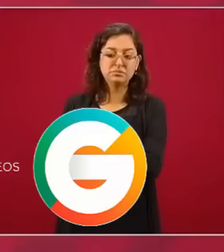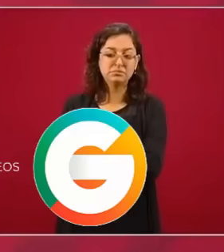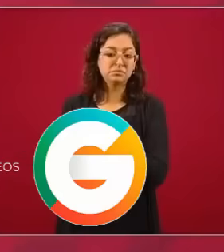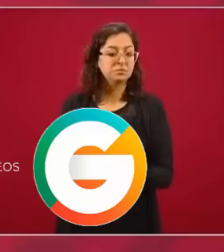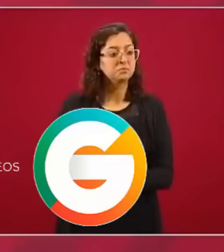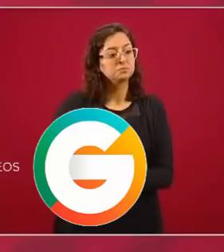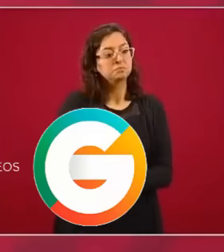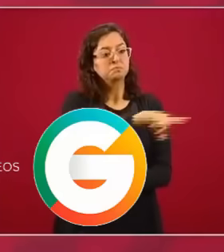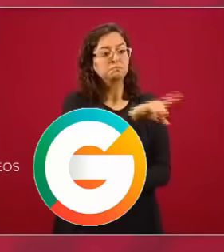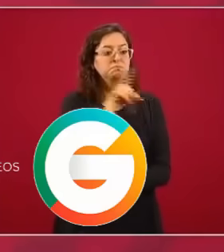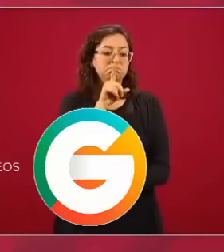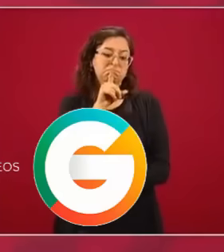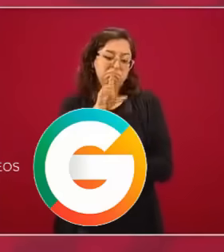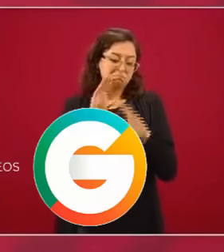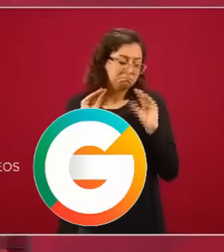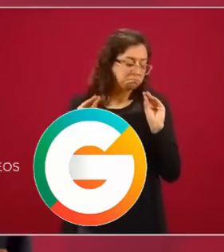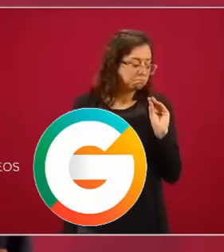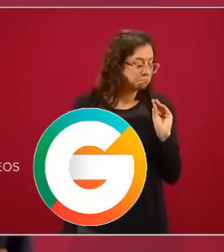ni un amparo,